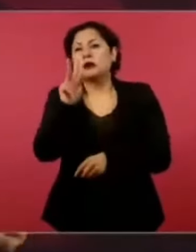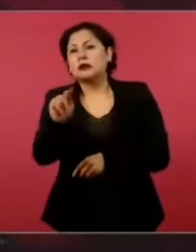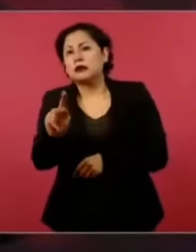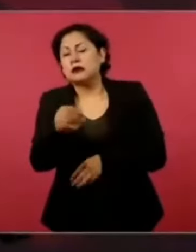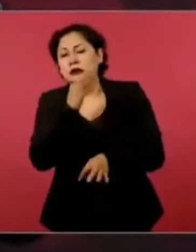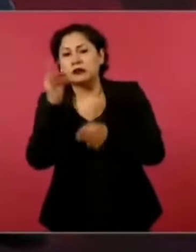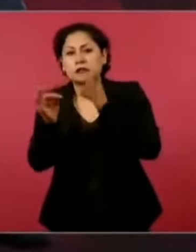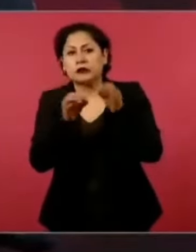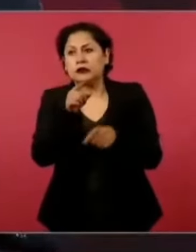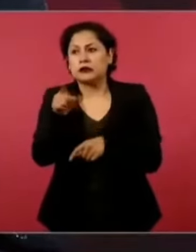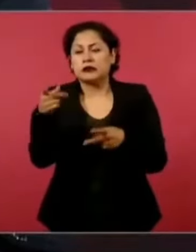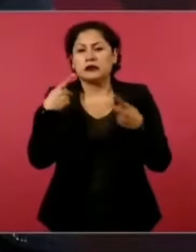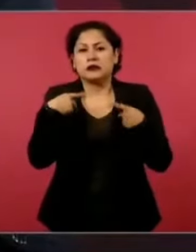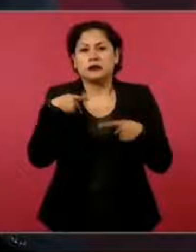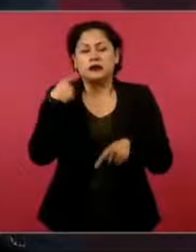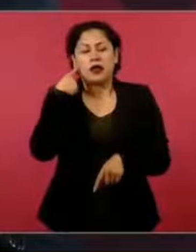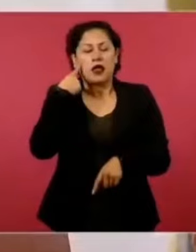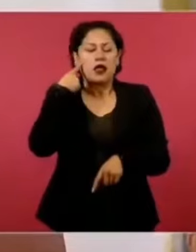Nos dejaban